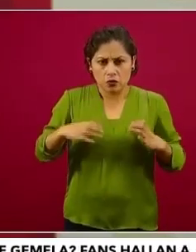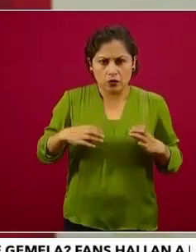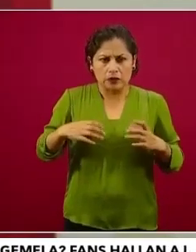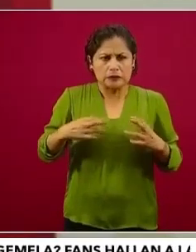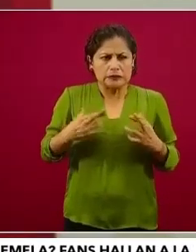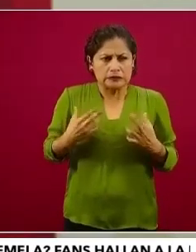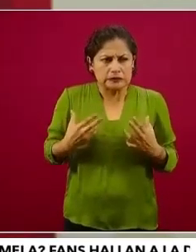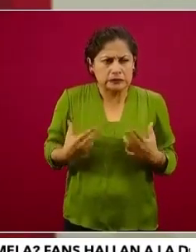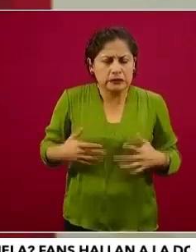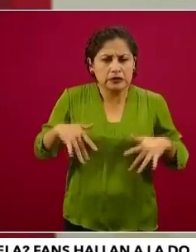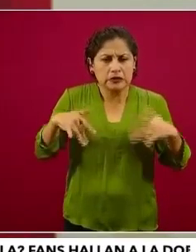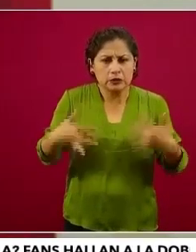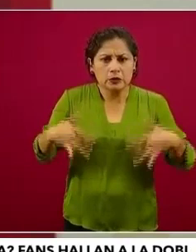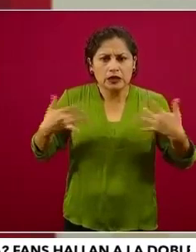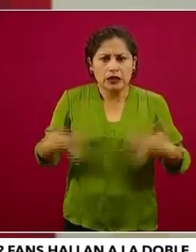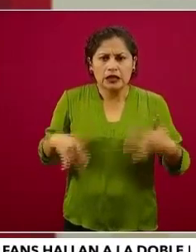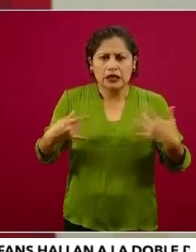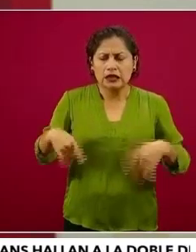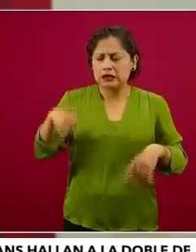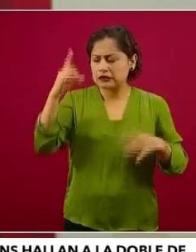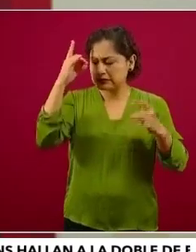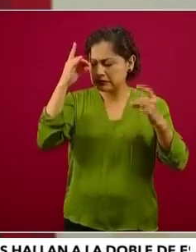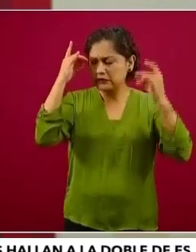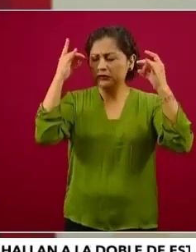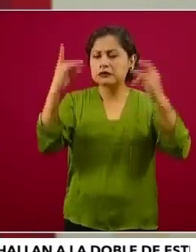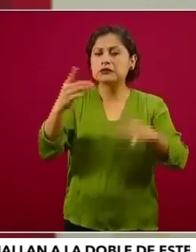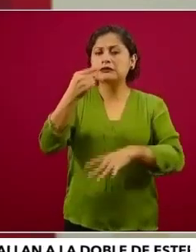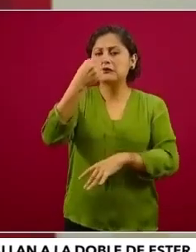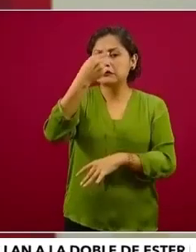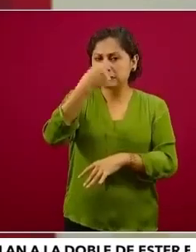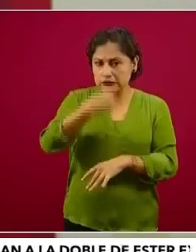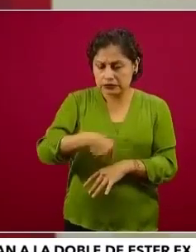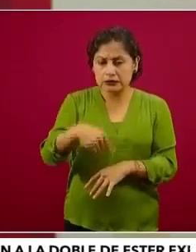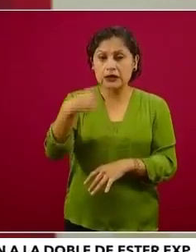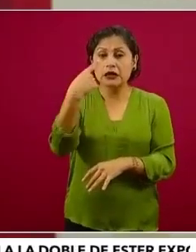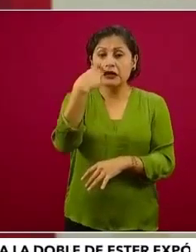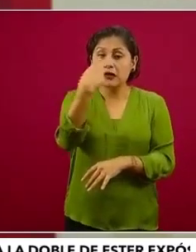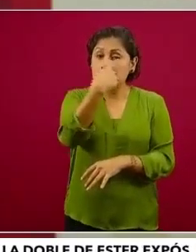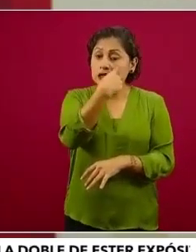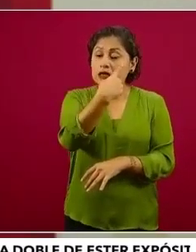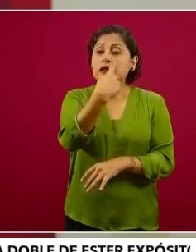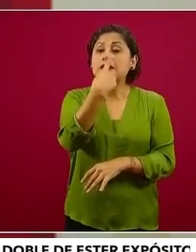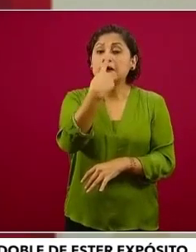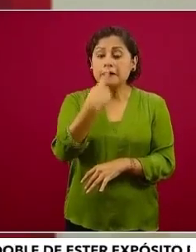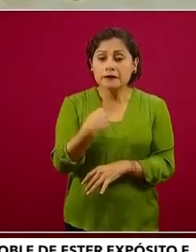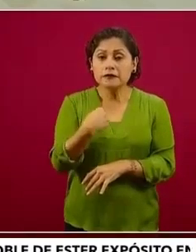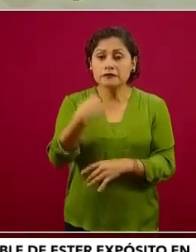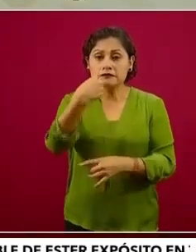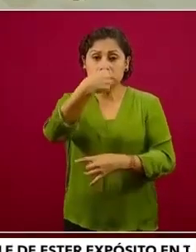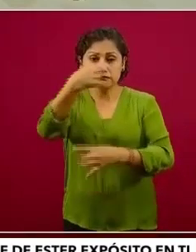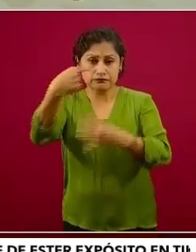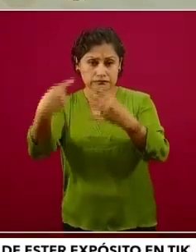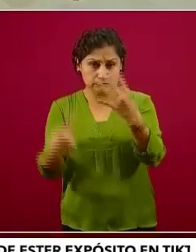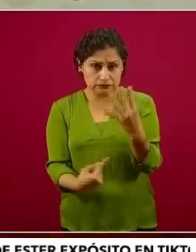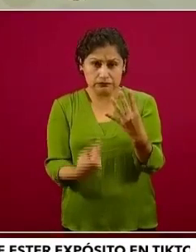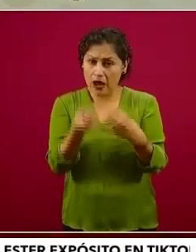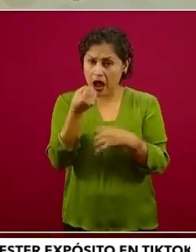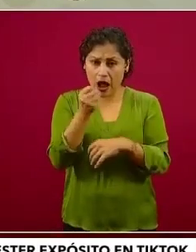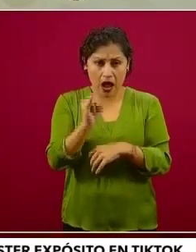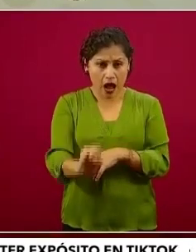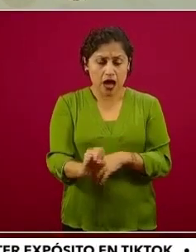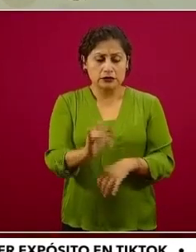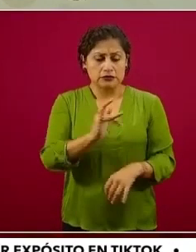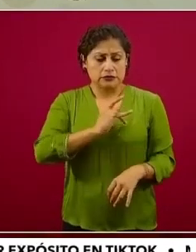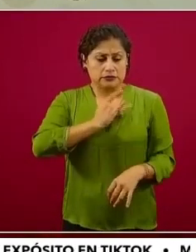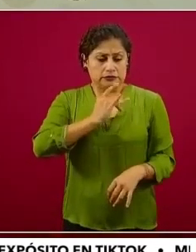articulaciones, malestar general, escurrimiento de la nariz, enrojecimiento de los ojos, que son los signos más comunes